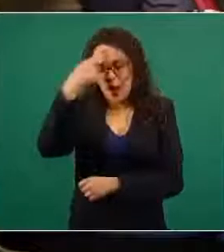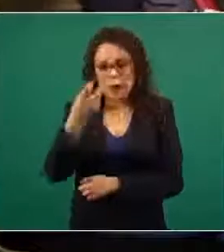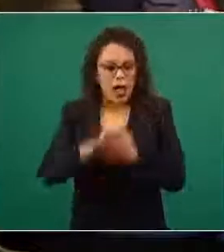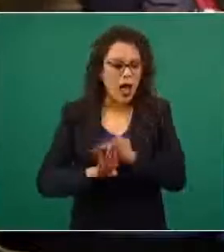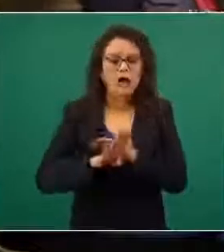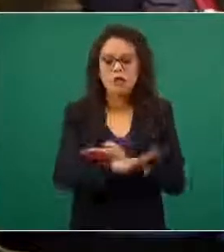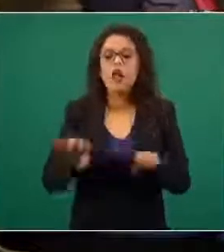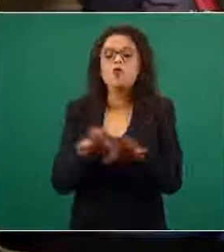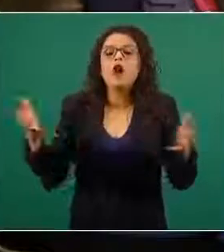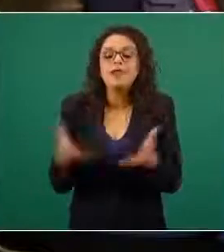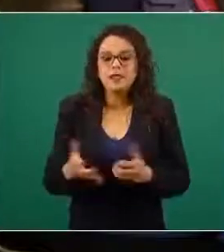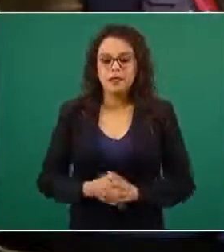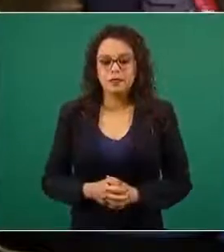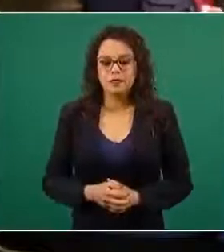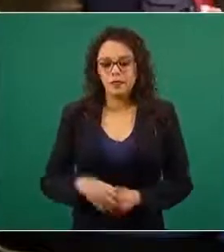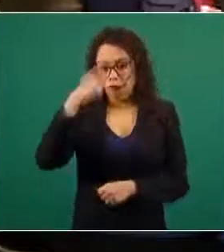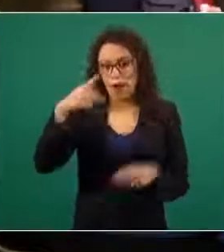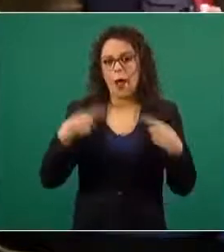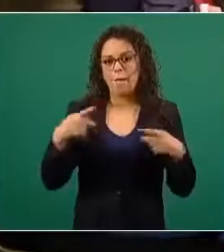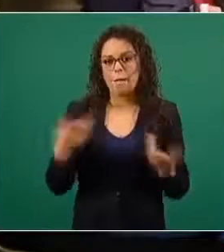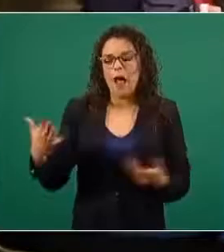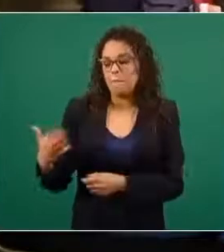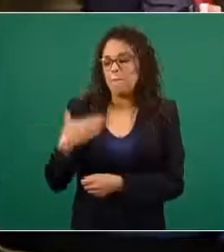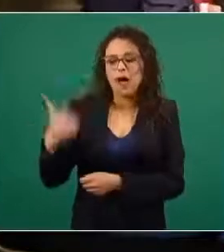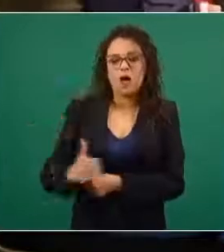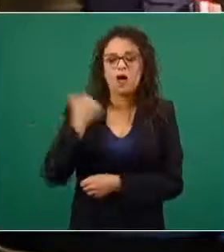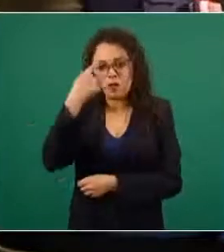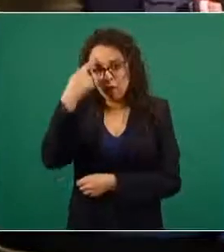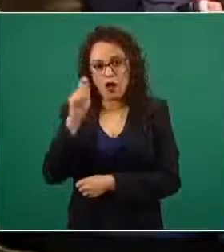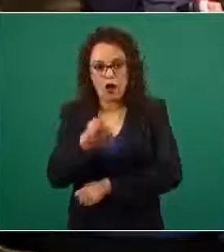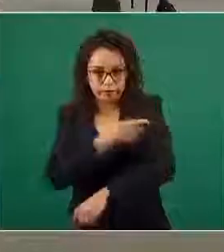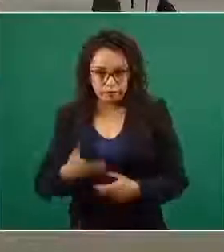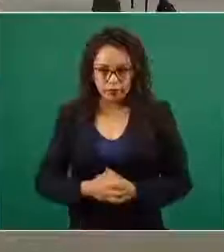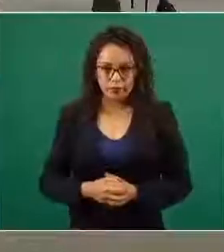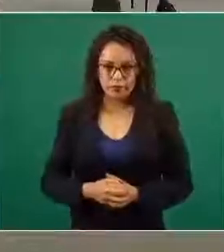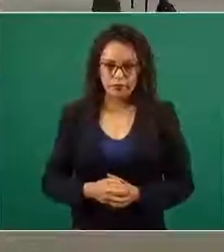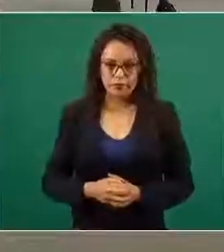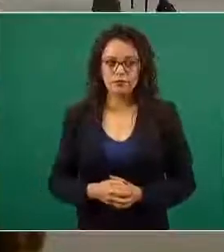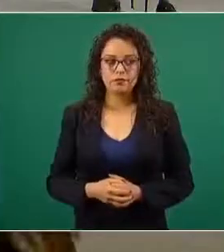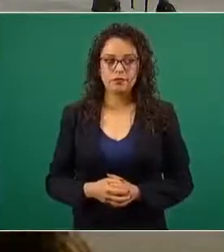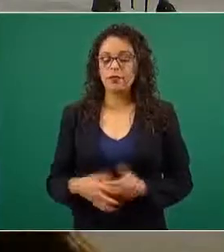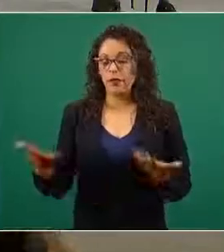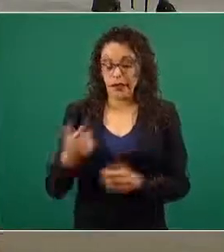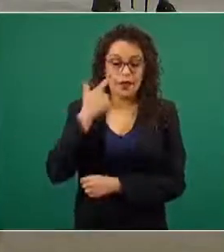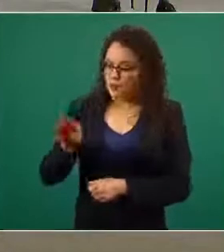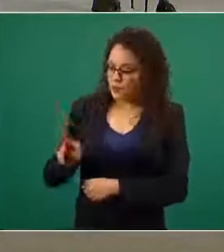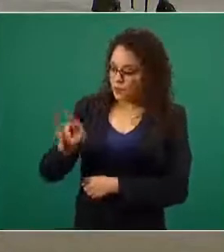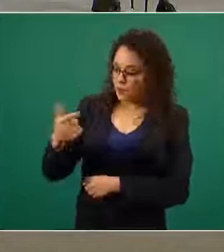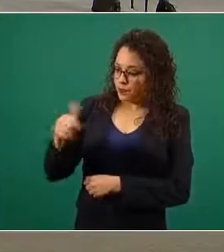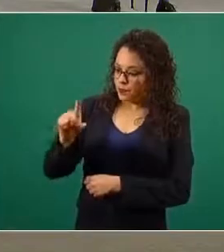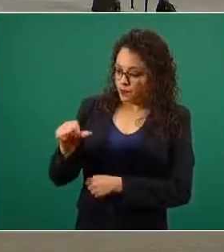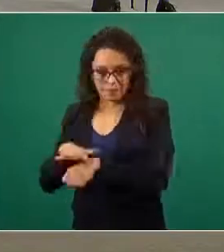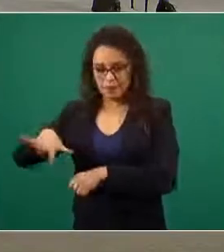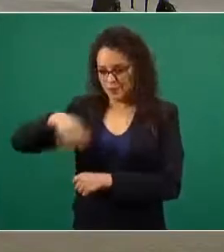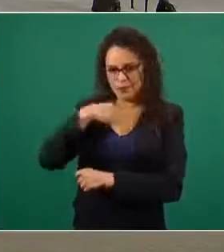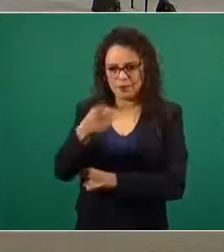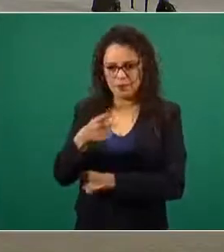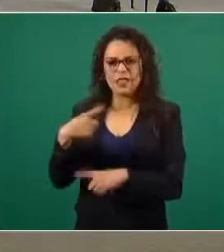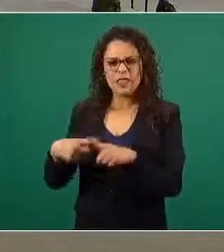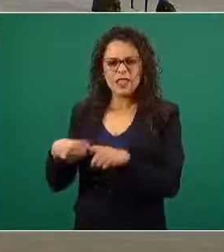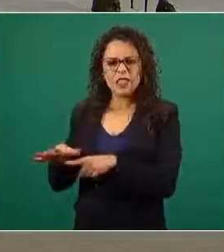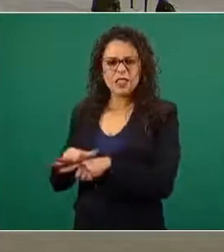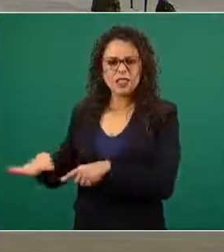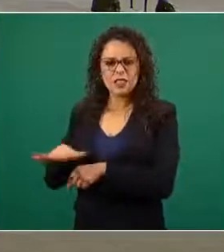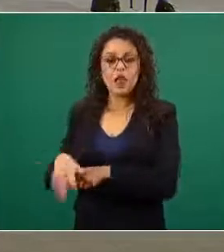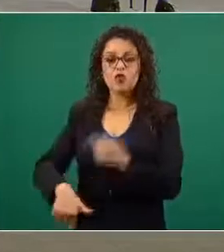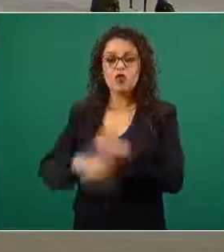que la gente pues se aproveche y haga uso de influencias? Mire, la brigada, decía yo, está integrada por